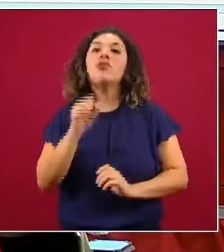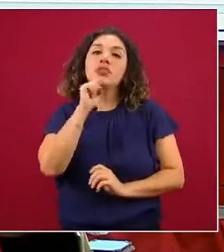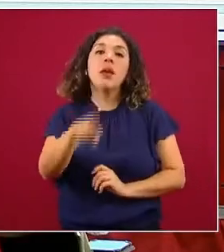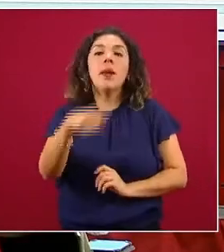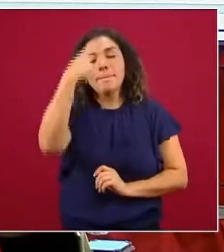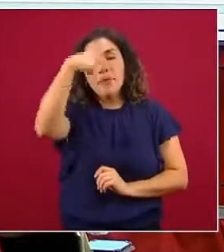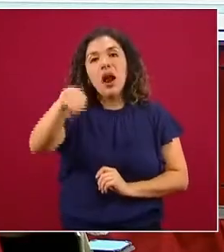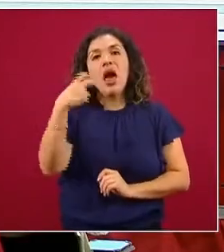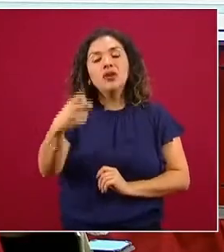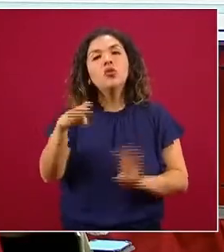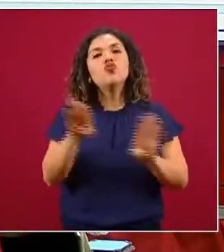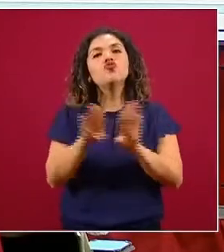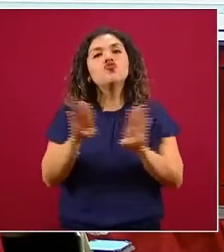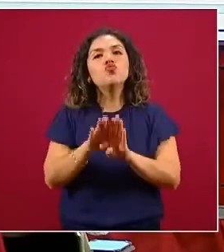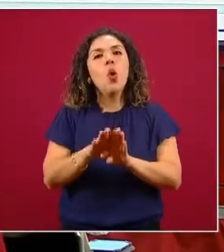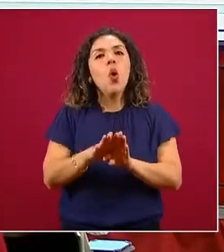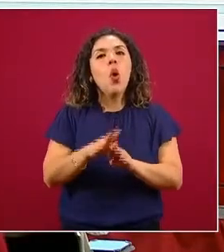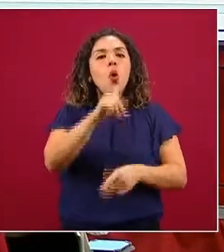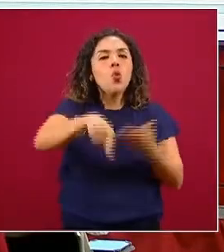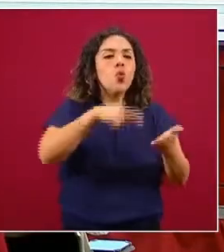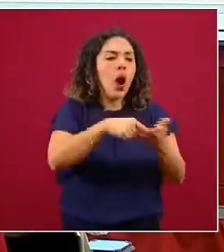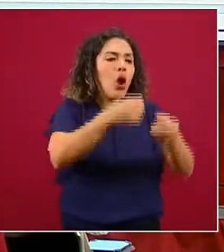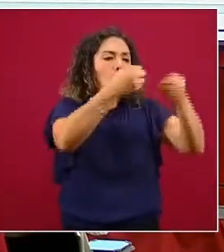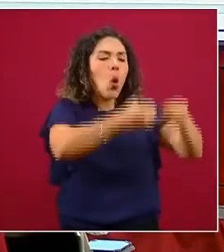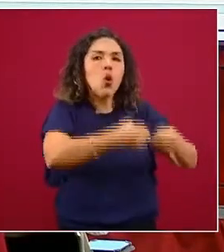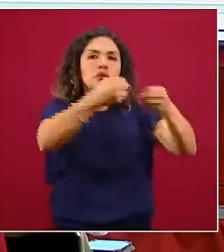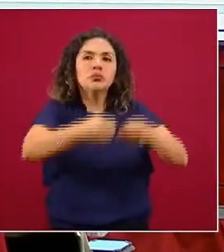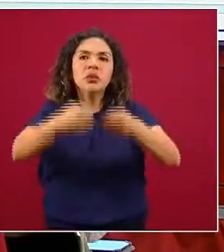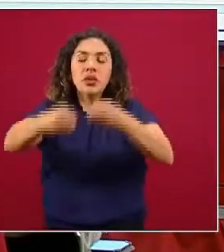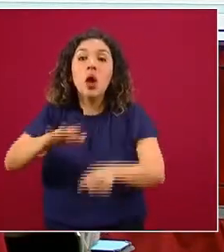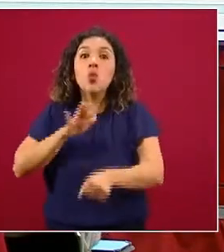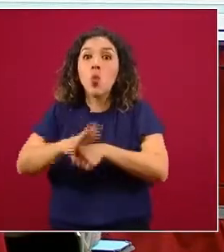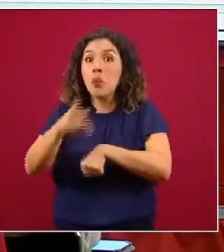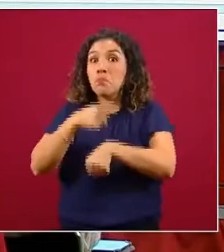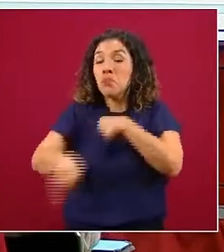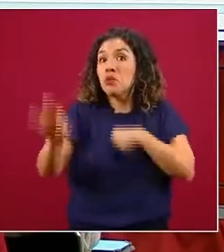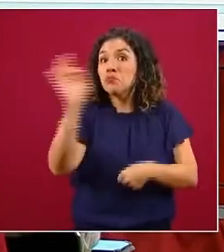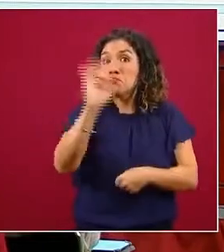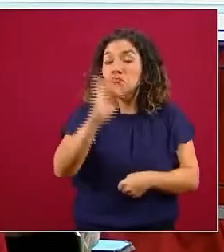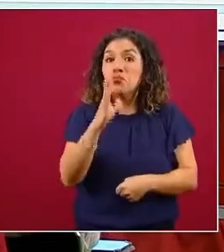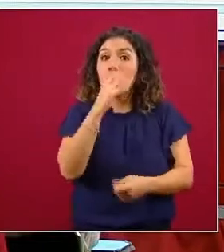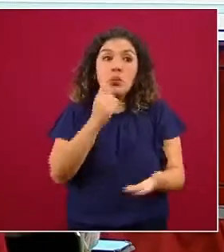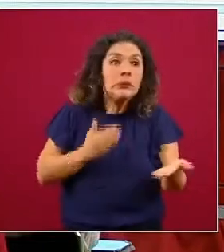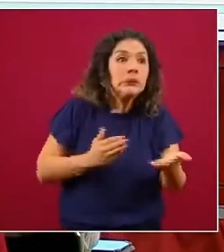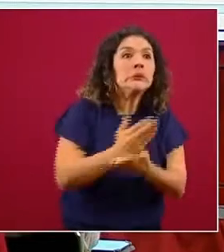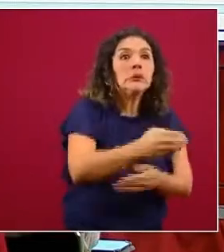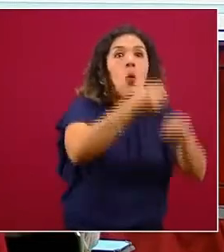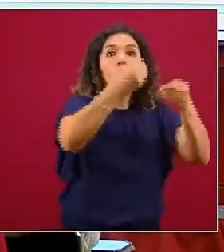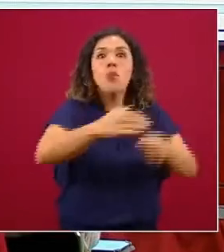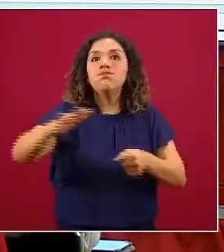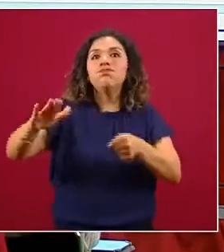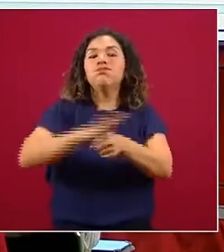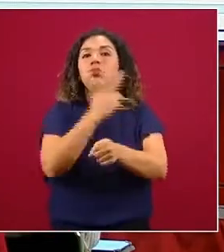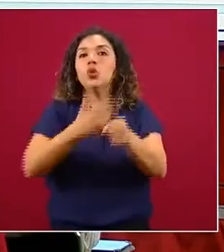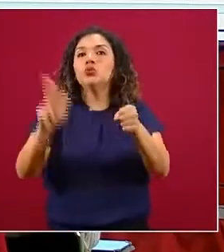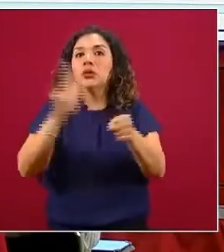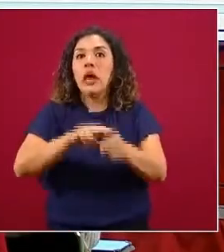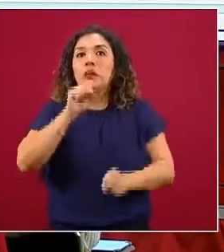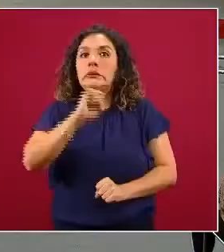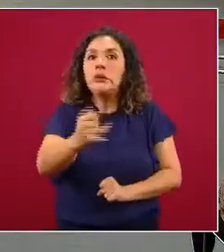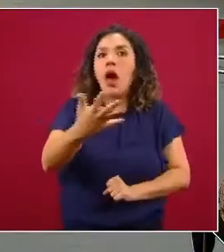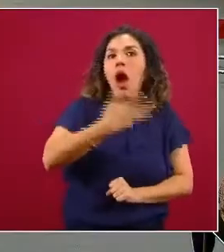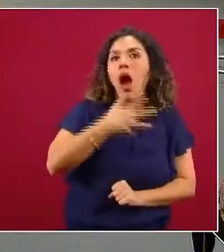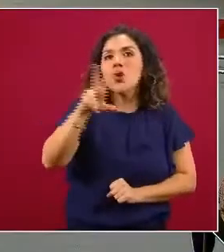también en relación a la ocupación hospitalaria, el riesgo que habría de no poder encontrar o sí una